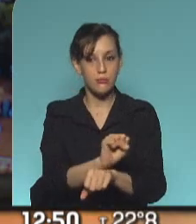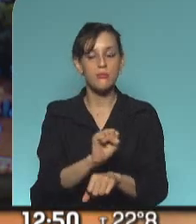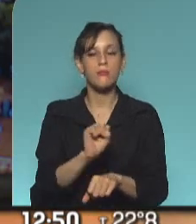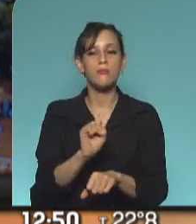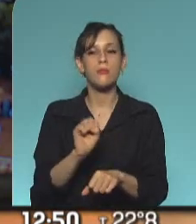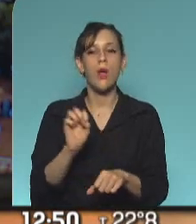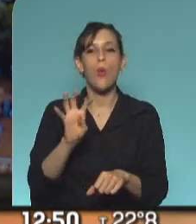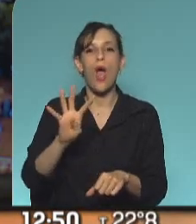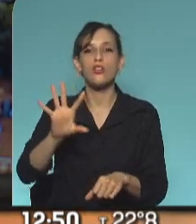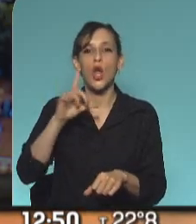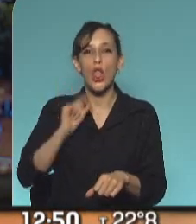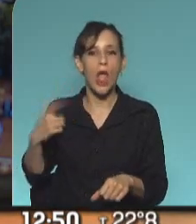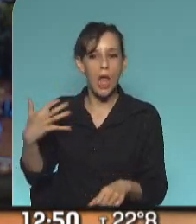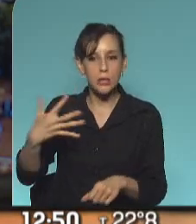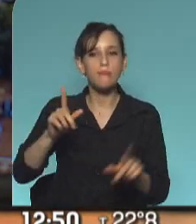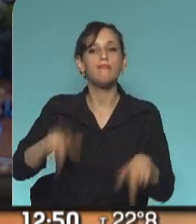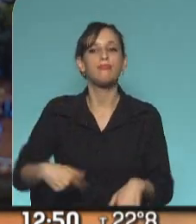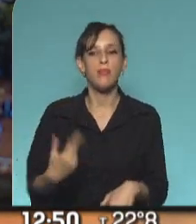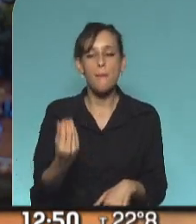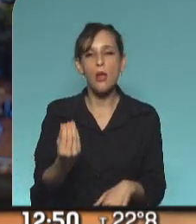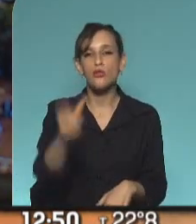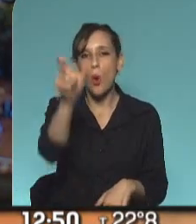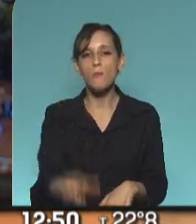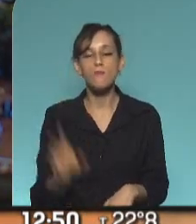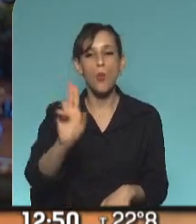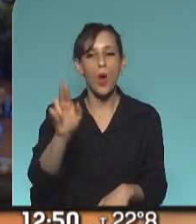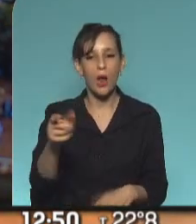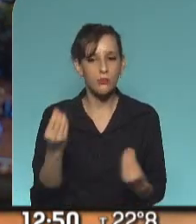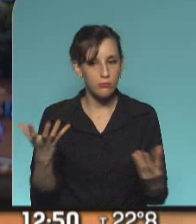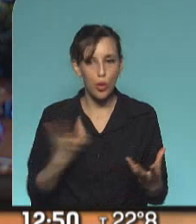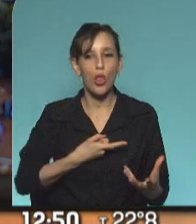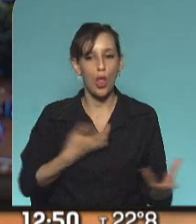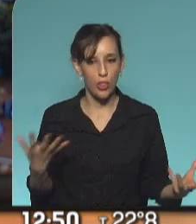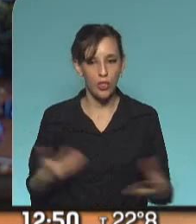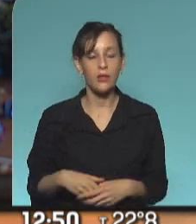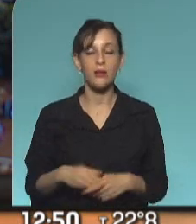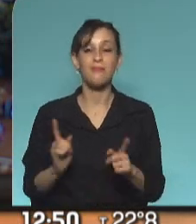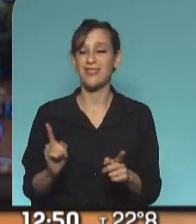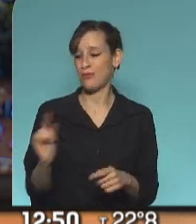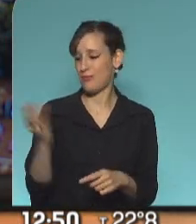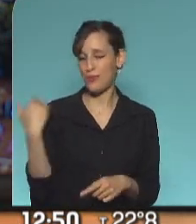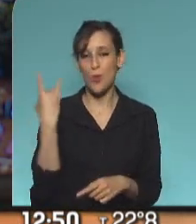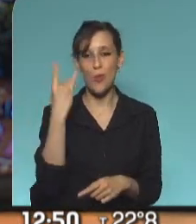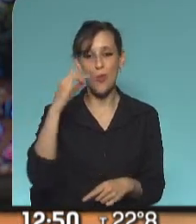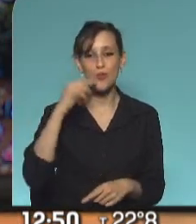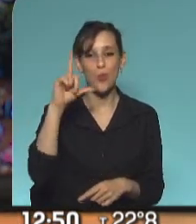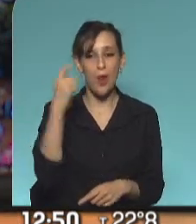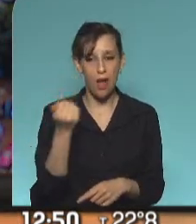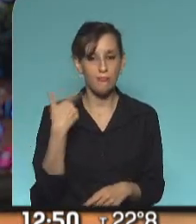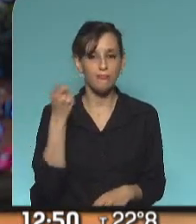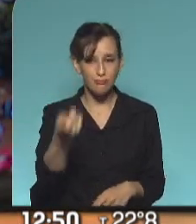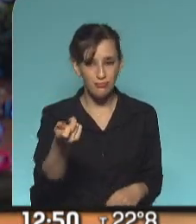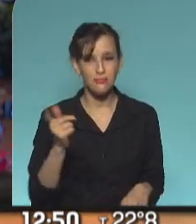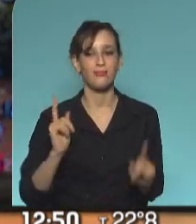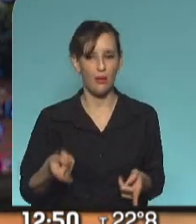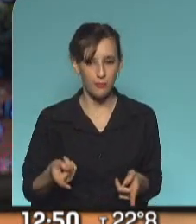se sabe nada se suma al caso de úrsula se suma a los casos de todos los días podemos ir sumando y con tantísimos además algunos